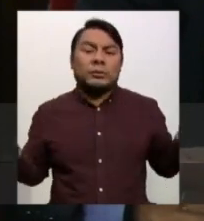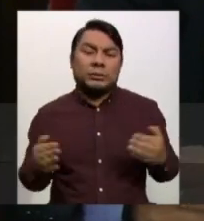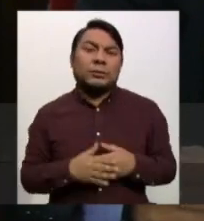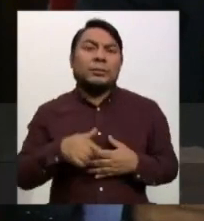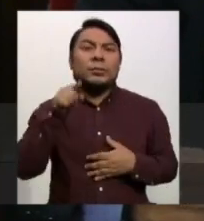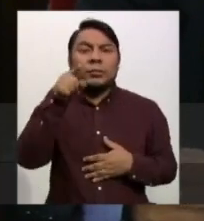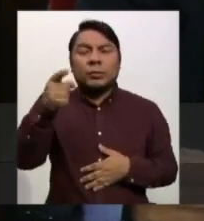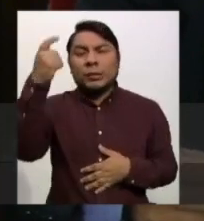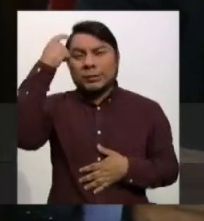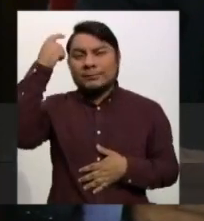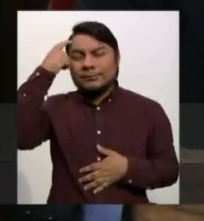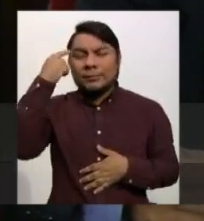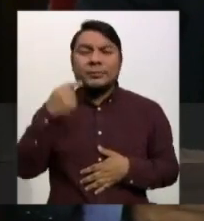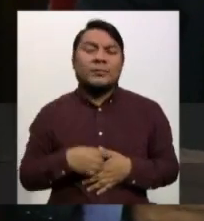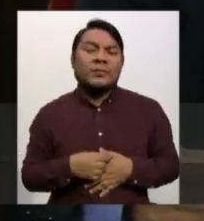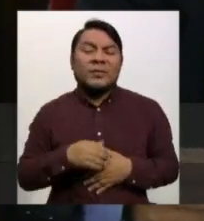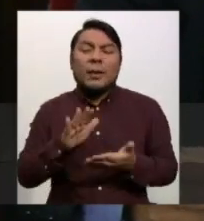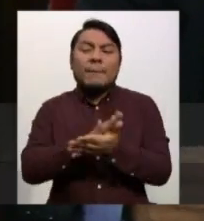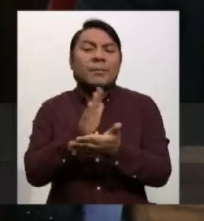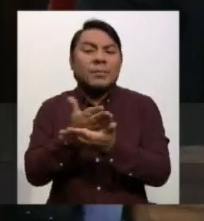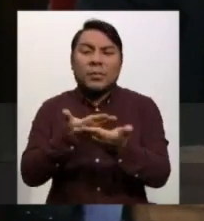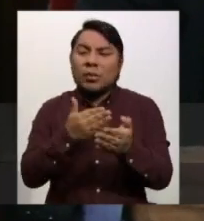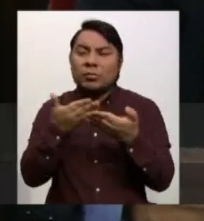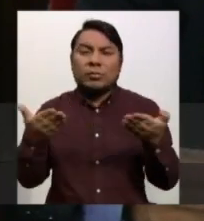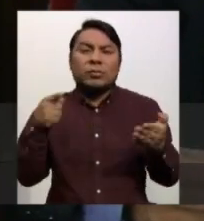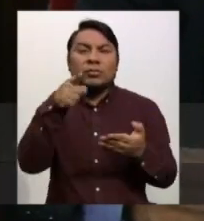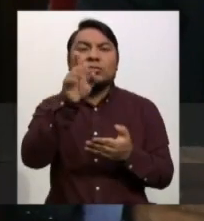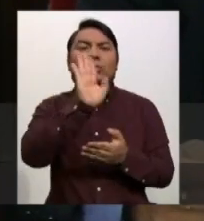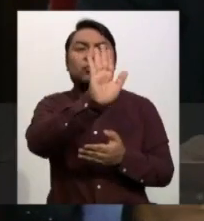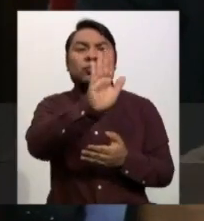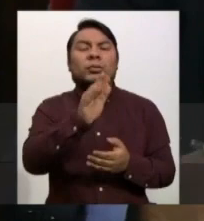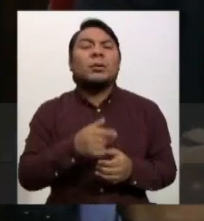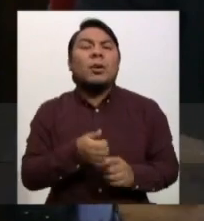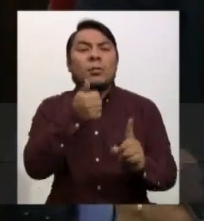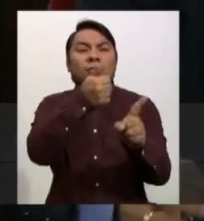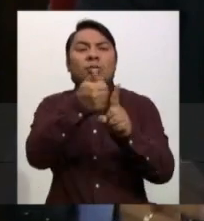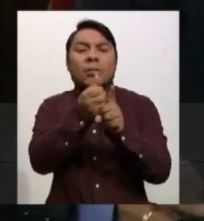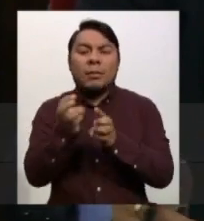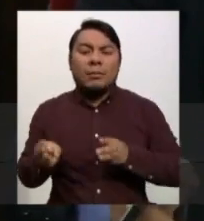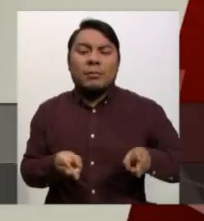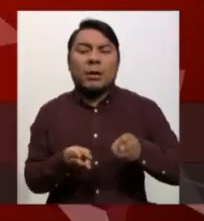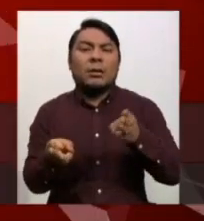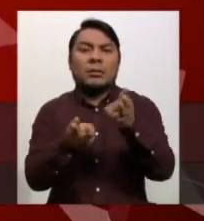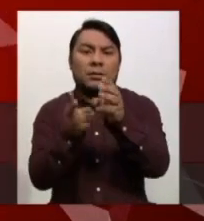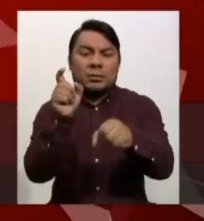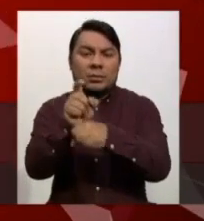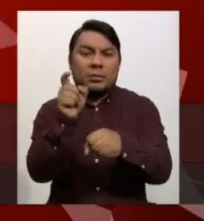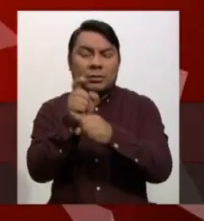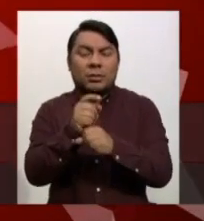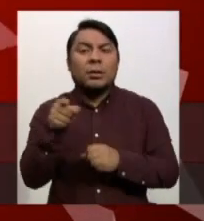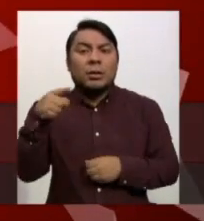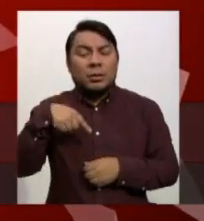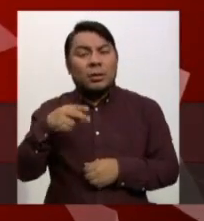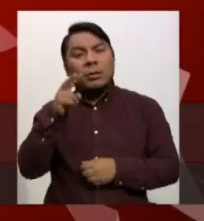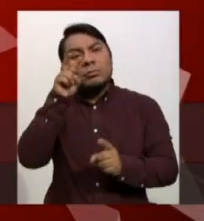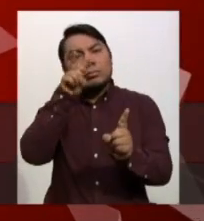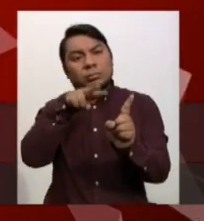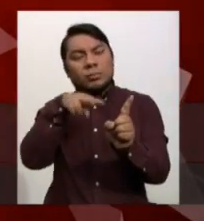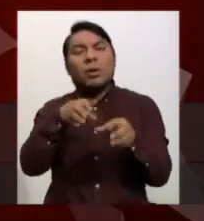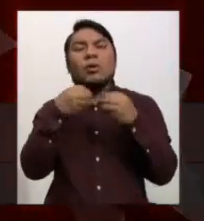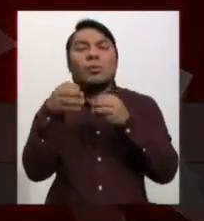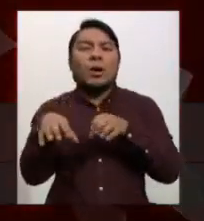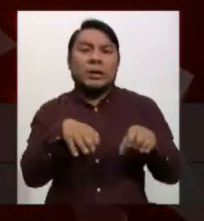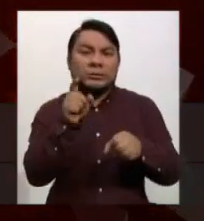criterios, los materiales, la metodología de la evaluación de desempeño. También se destacó